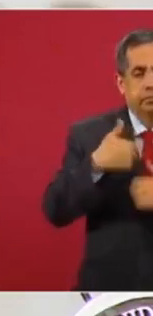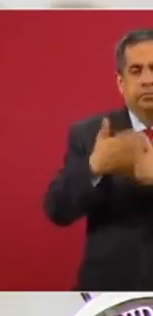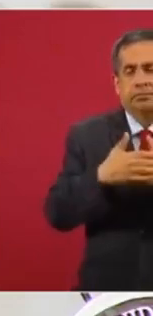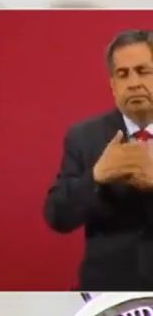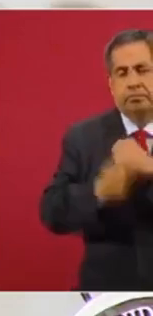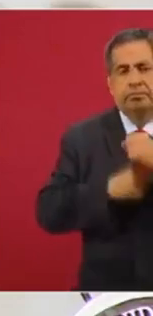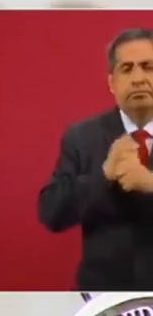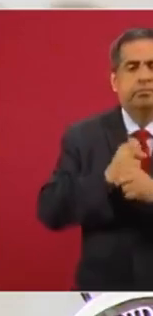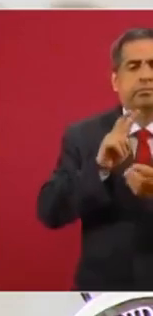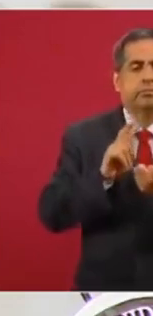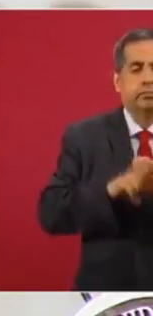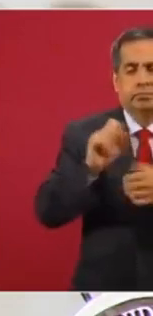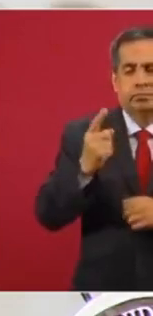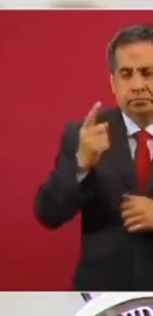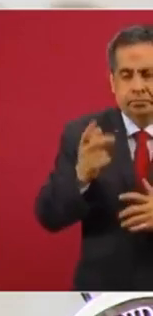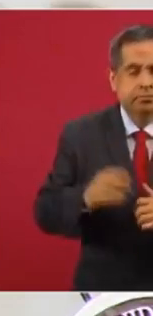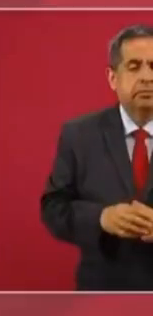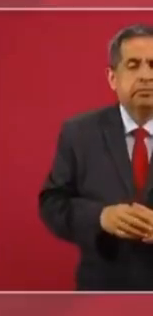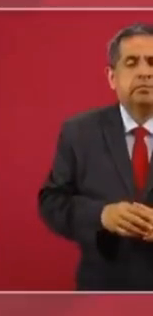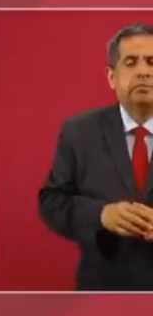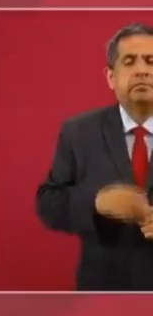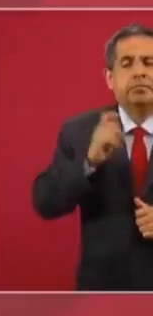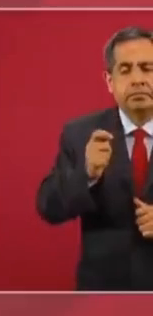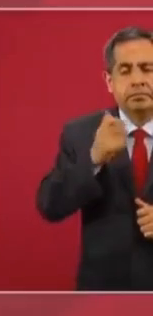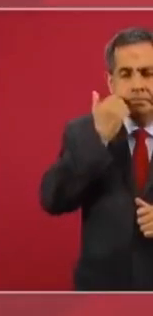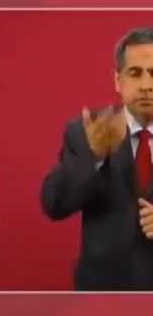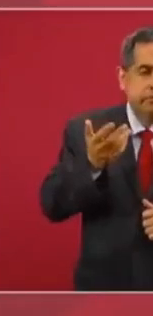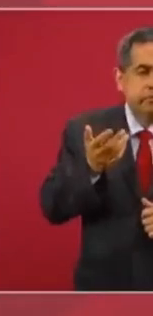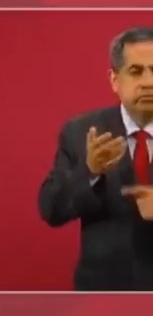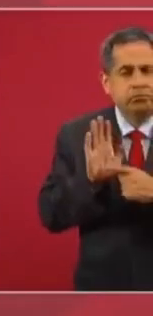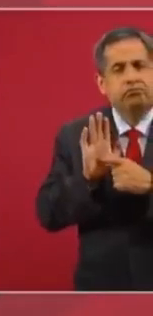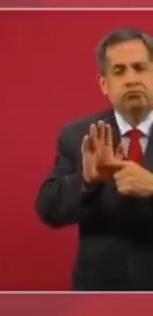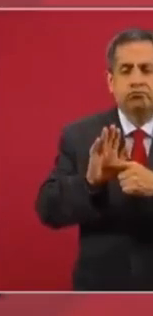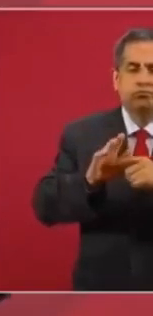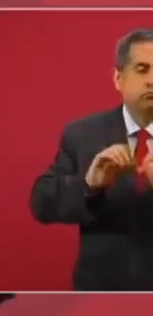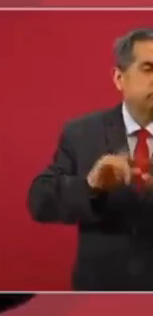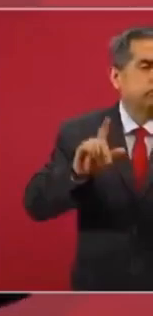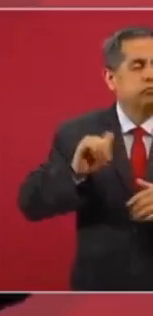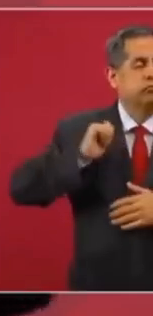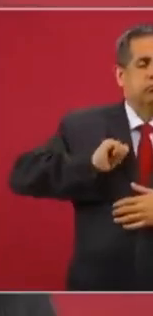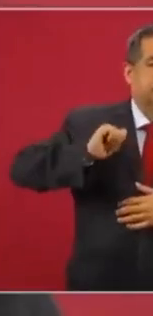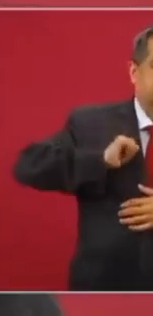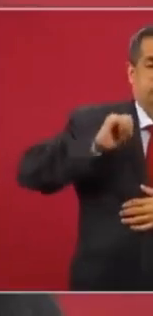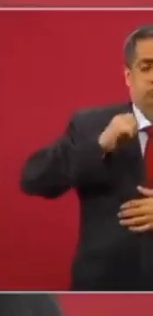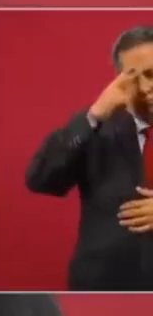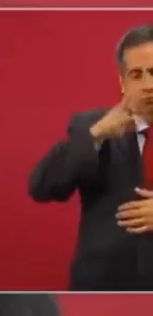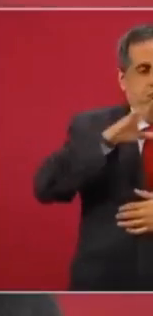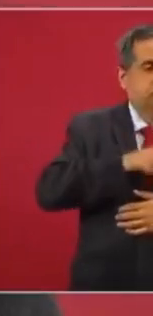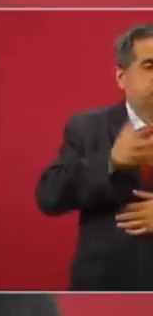año próximo y queremos mostrar la grandeza de México,